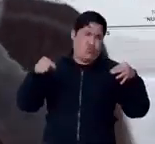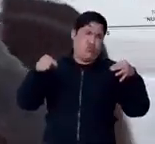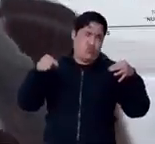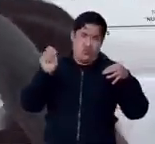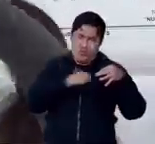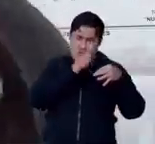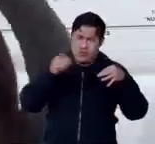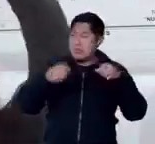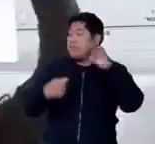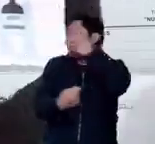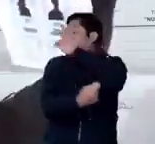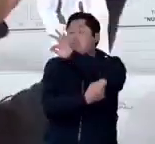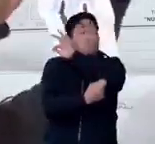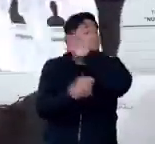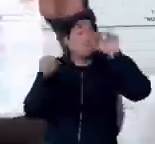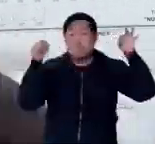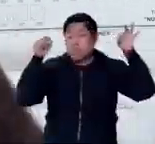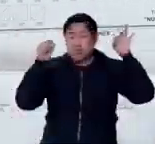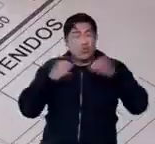Voto nulo.